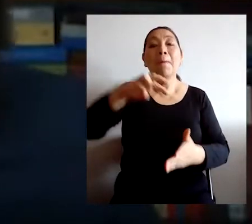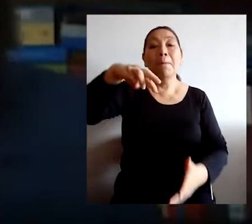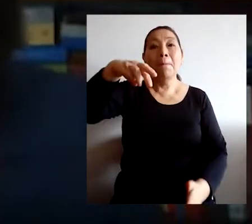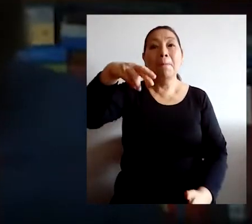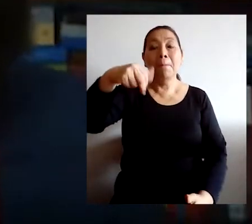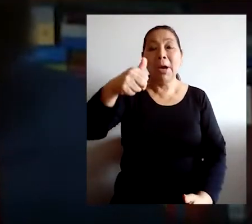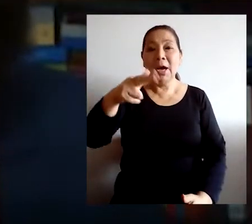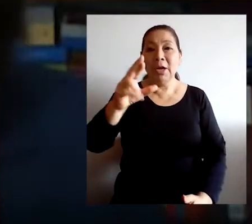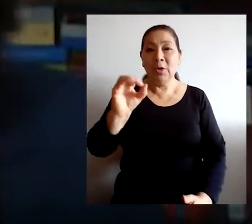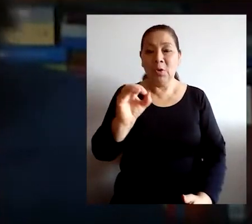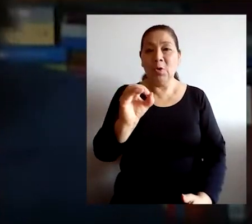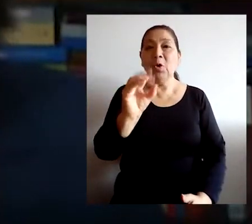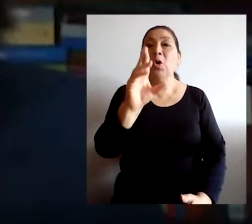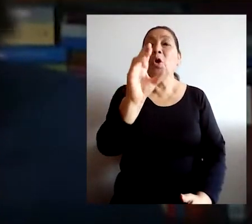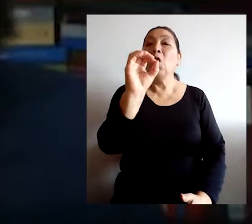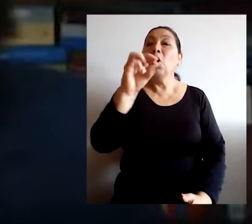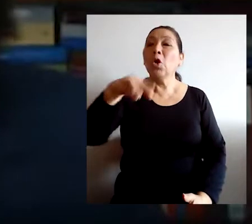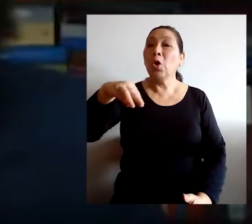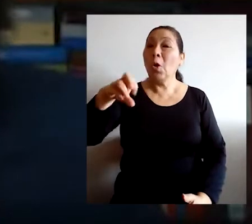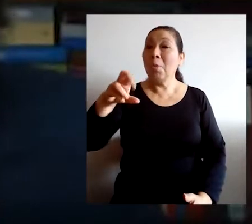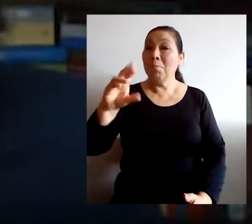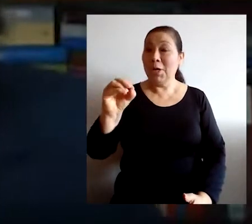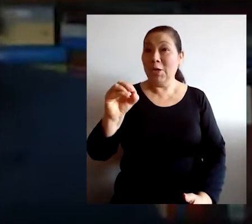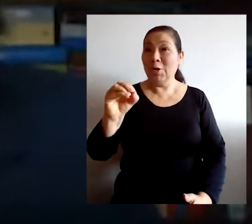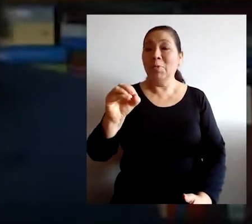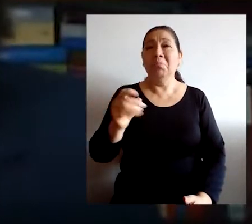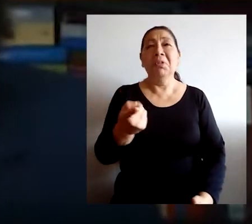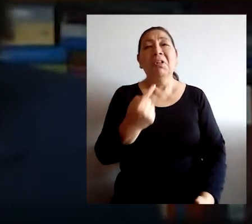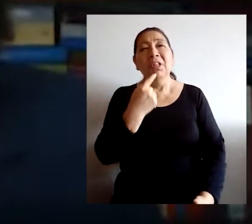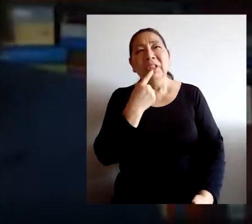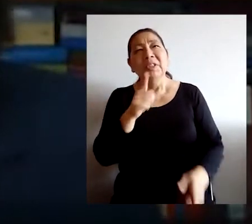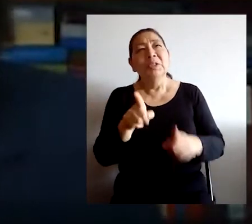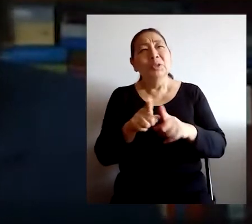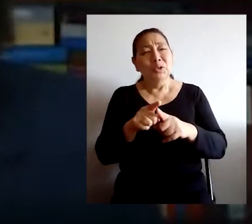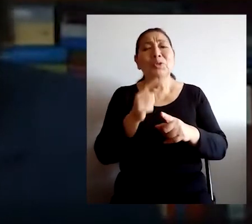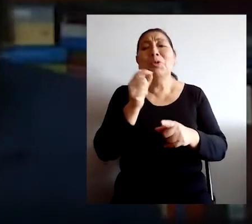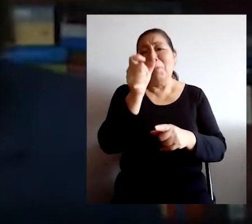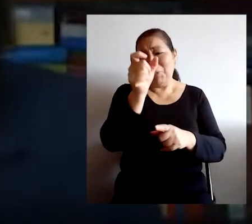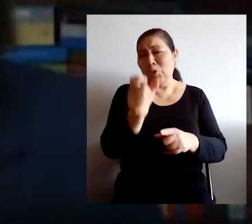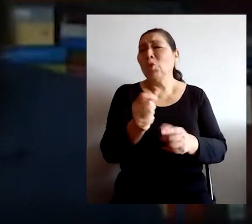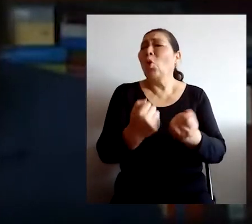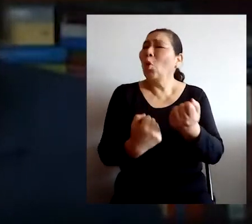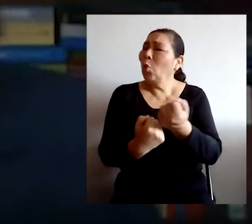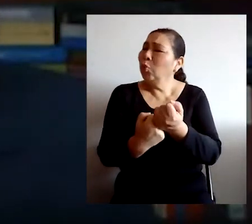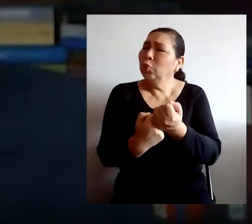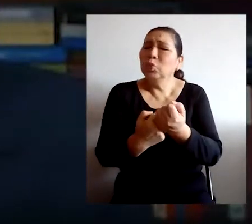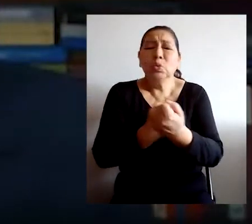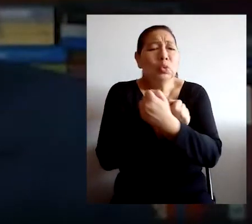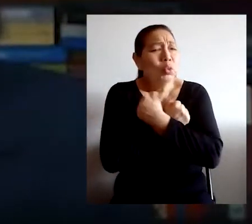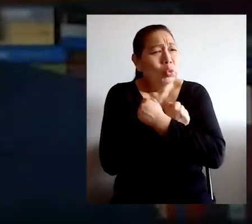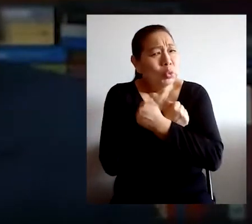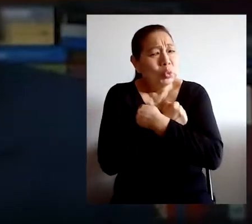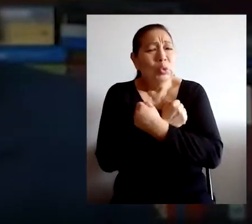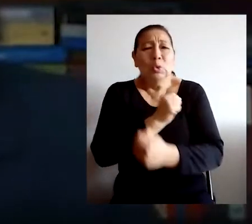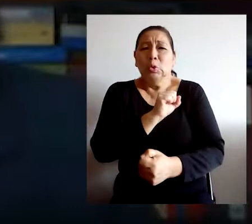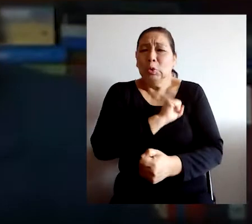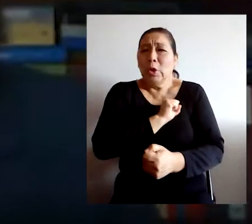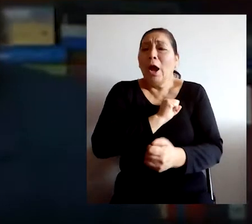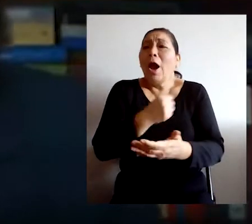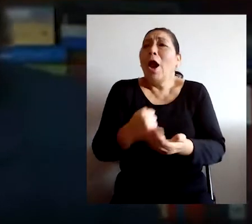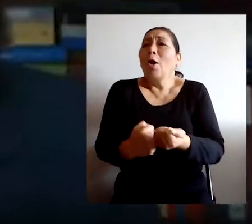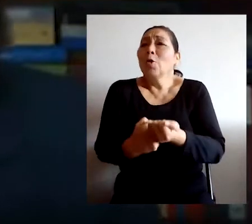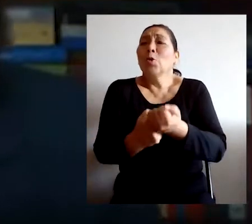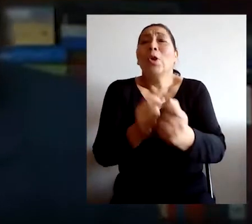Pérez, era un ángel, podríamos decir, de carne y hueso, que con justo corazón y amor al